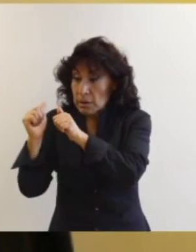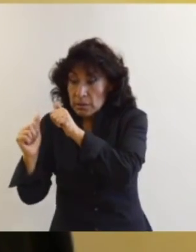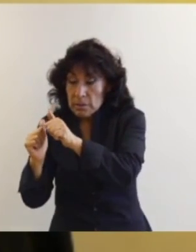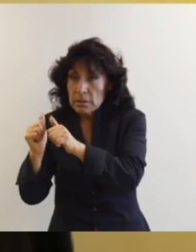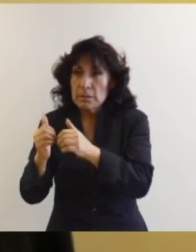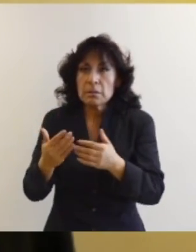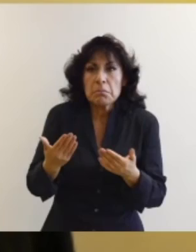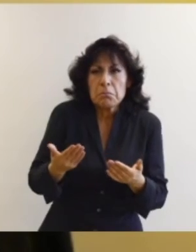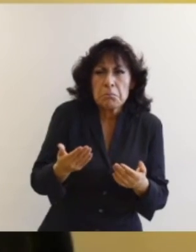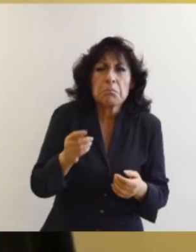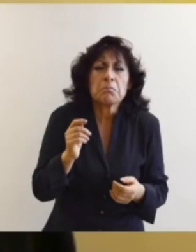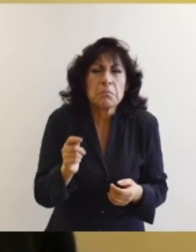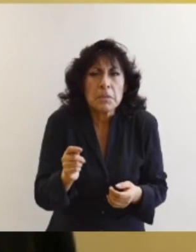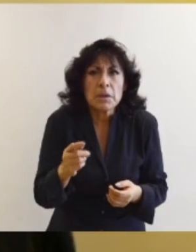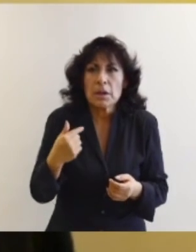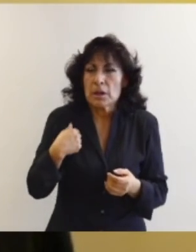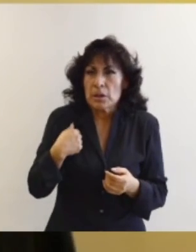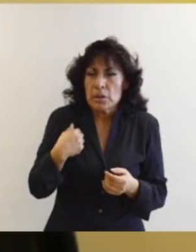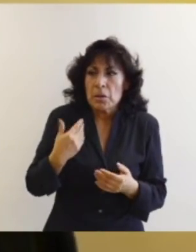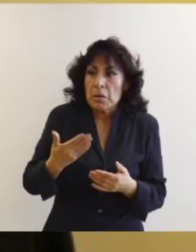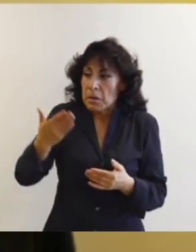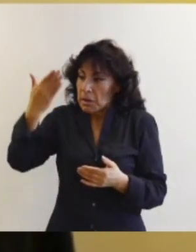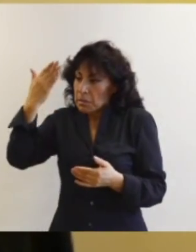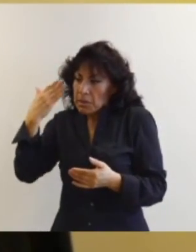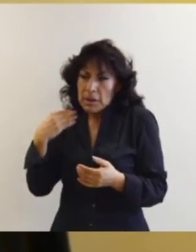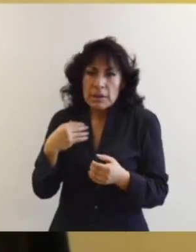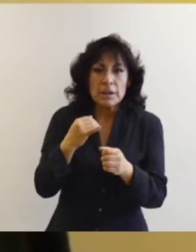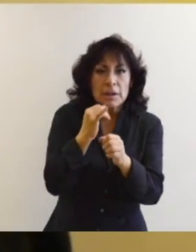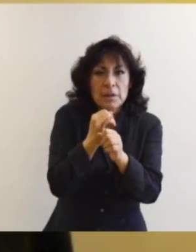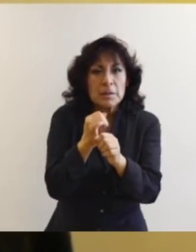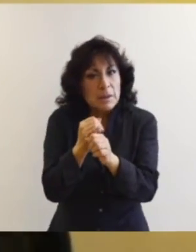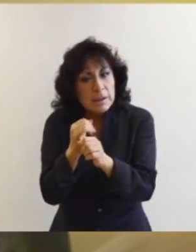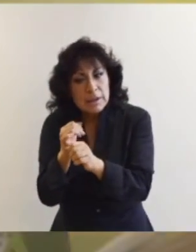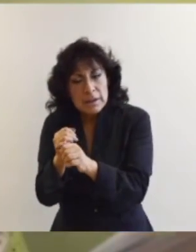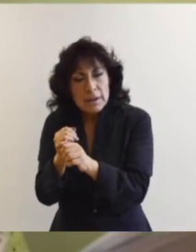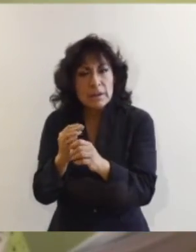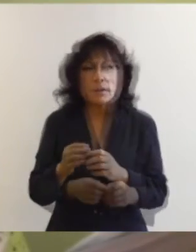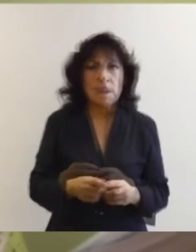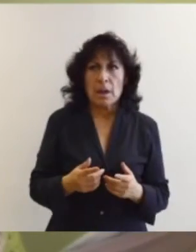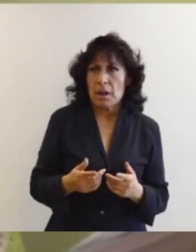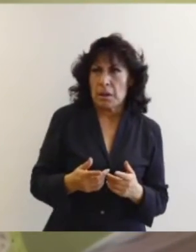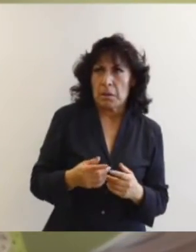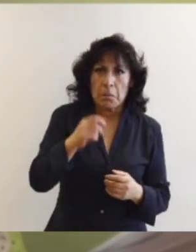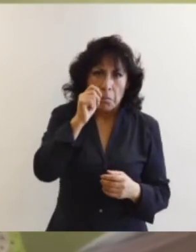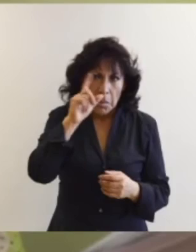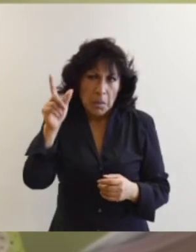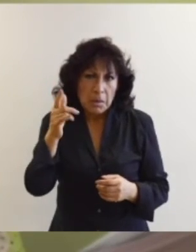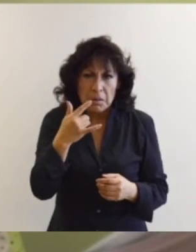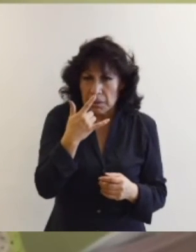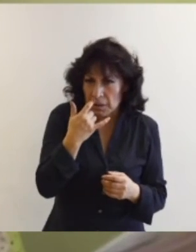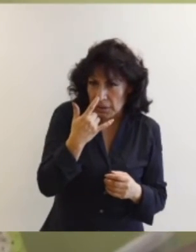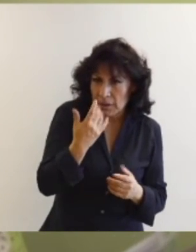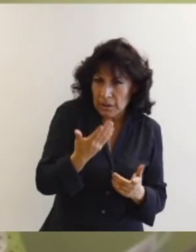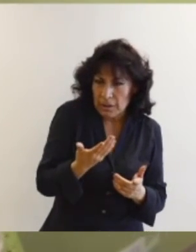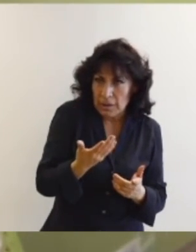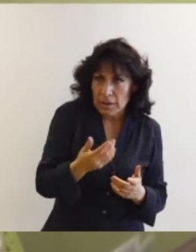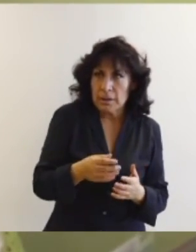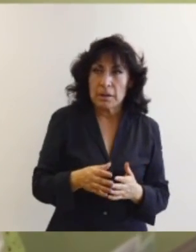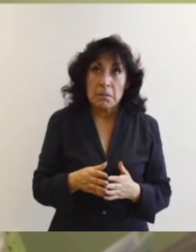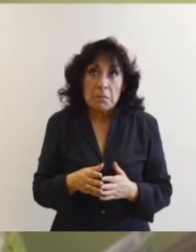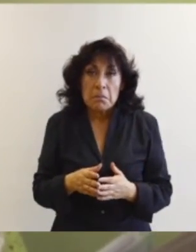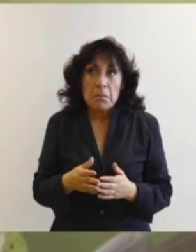arqueóloga. Es decir, investigo el pasado. Es una profesión